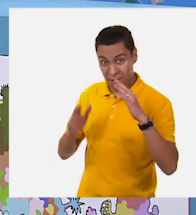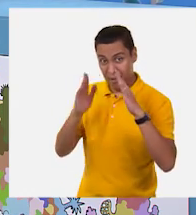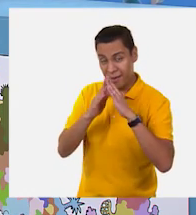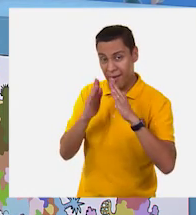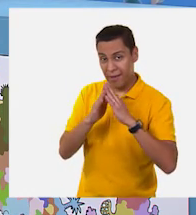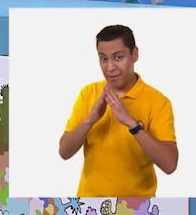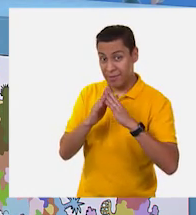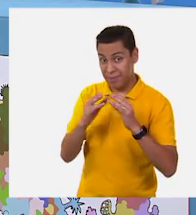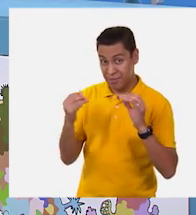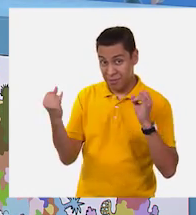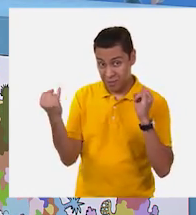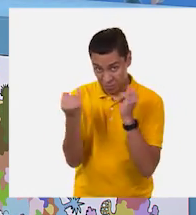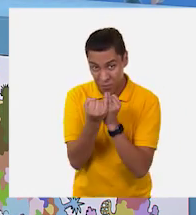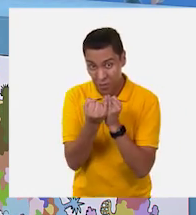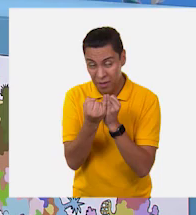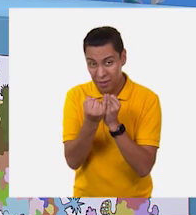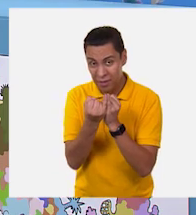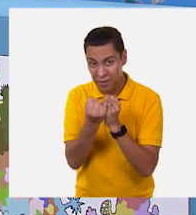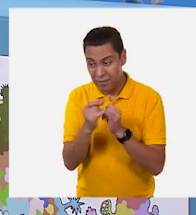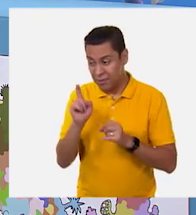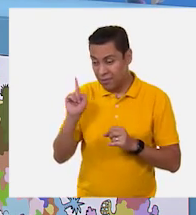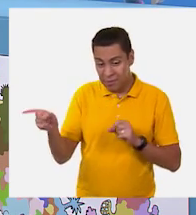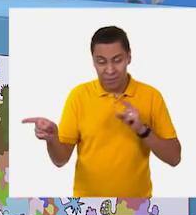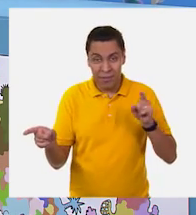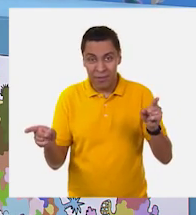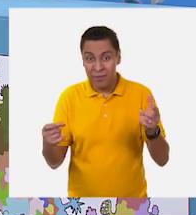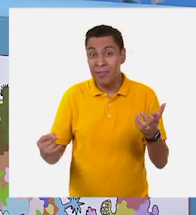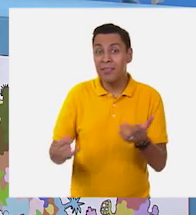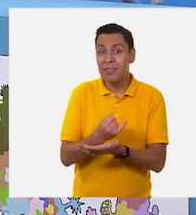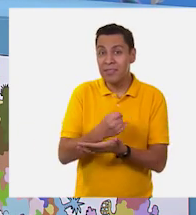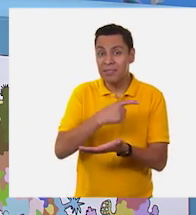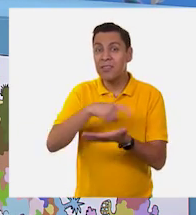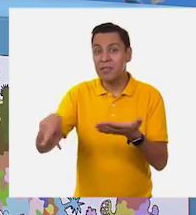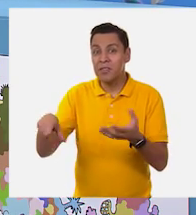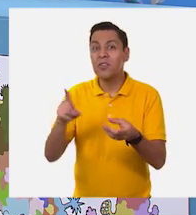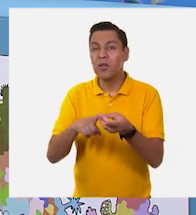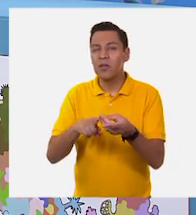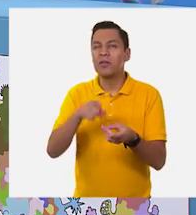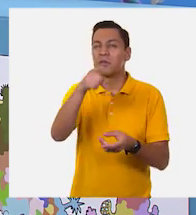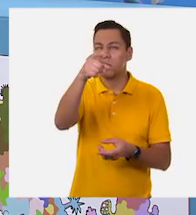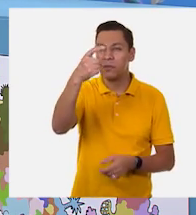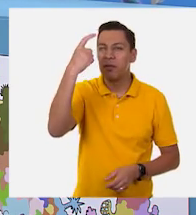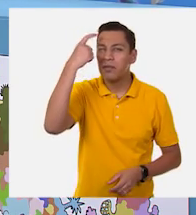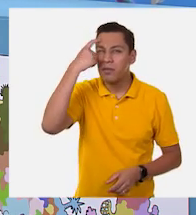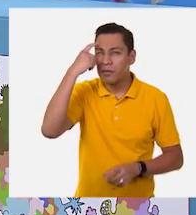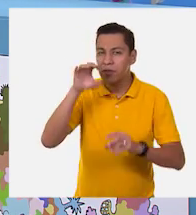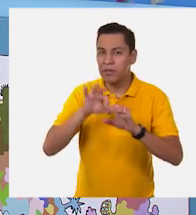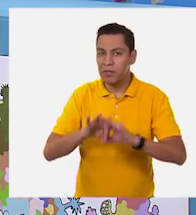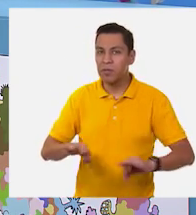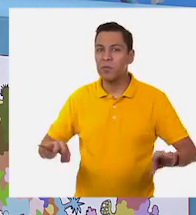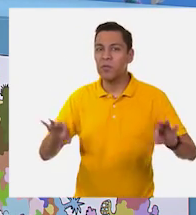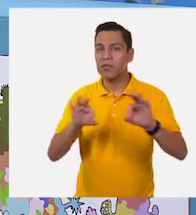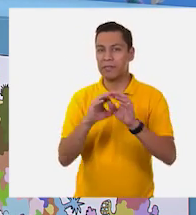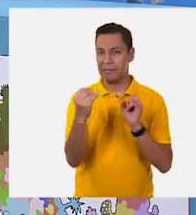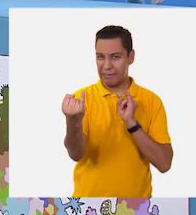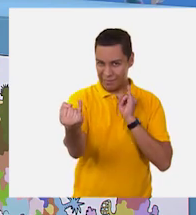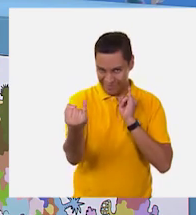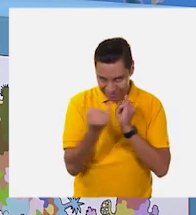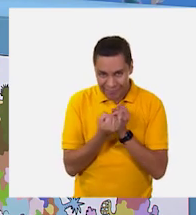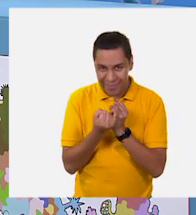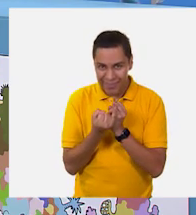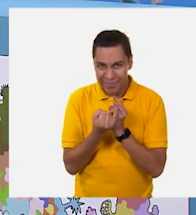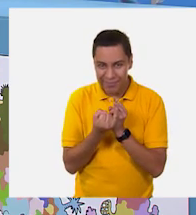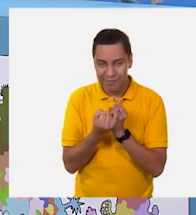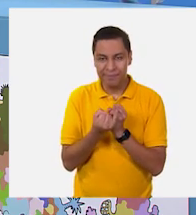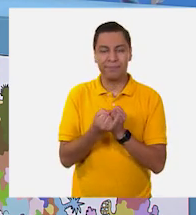¿lograron encontrar otras maneras de resolver los problemas? Lo importante es que hayamos llegado a las mismas conclusiones. Si alguno